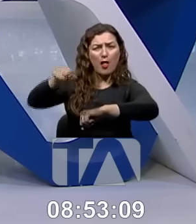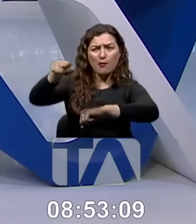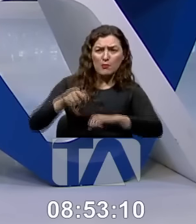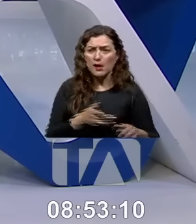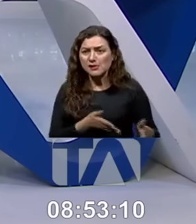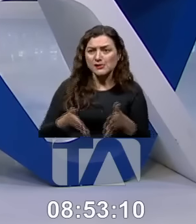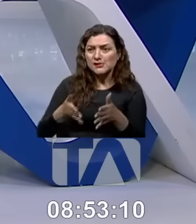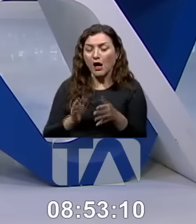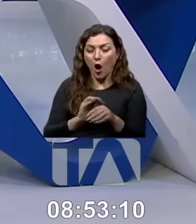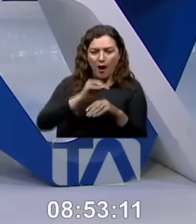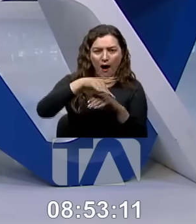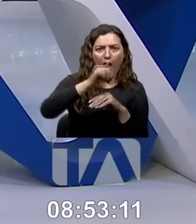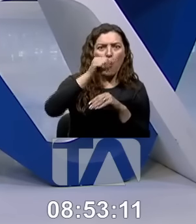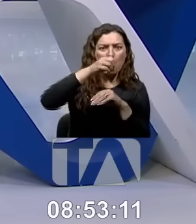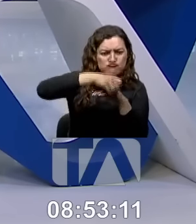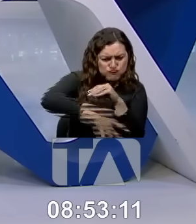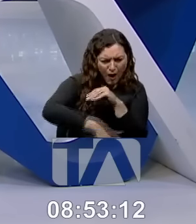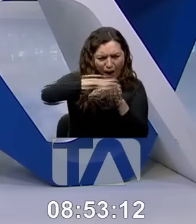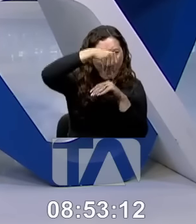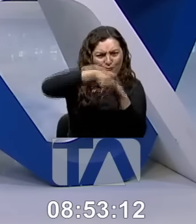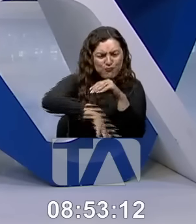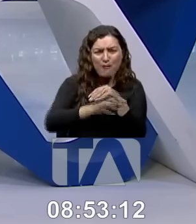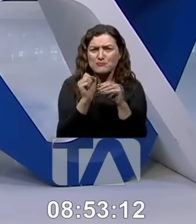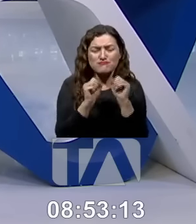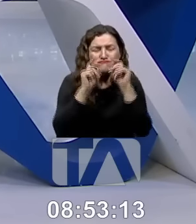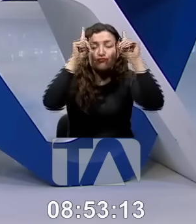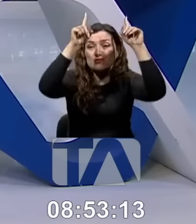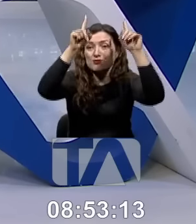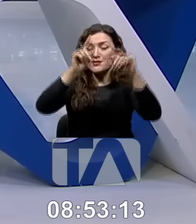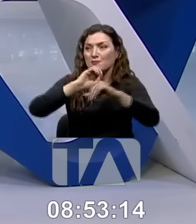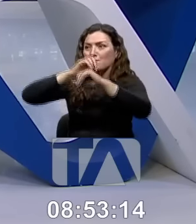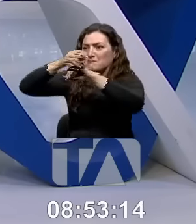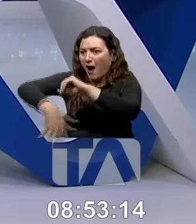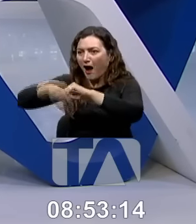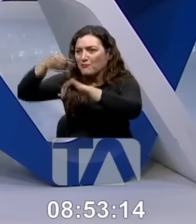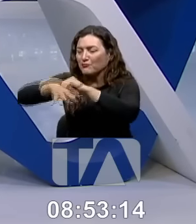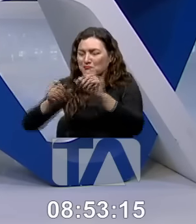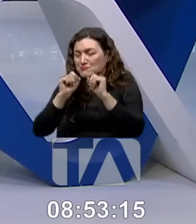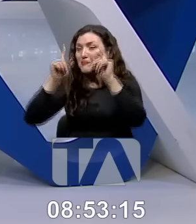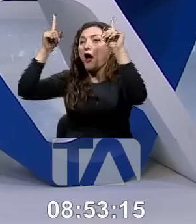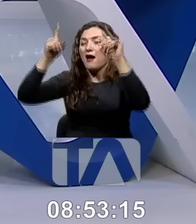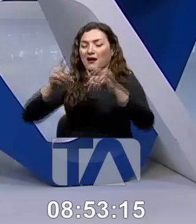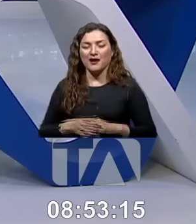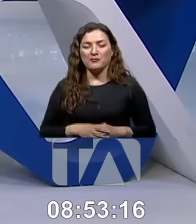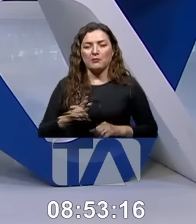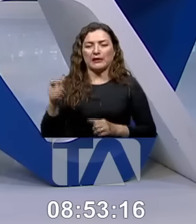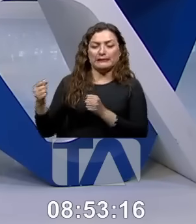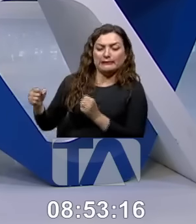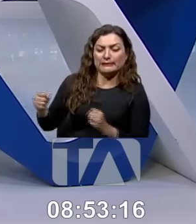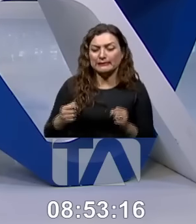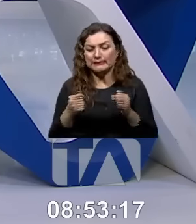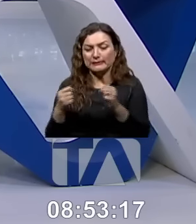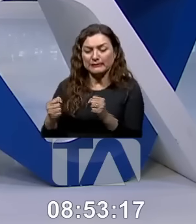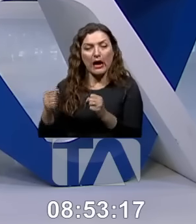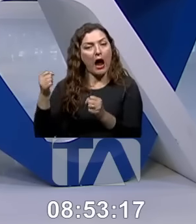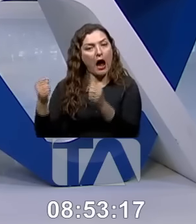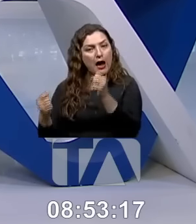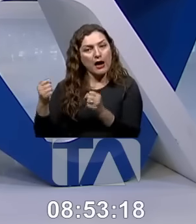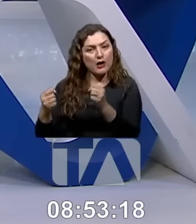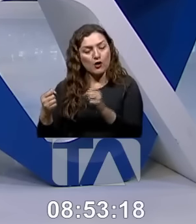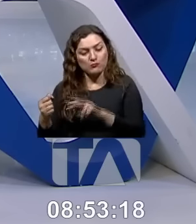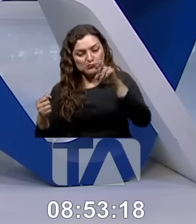cascadas maravilloso y las cascadas donde usted deja el vehículo, ya porque no camina mucho, porque es una persona de tercera edad, de donde deja el vehículo a la